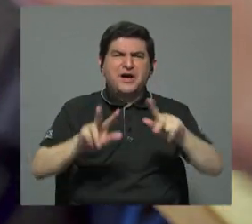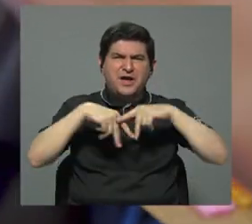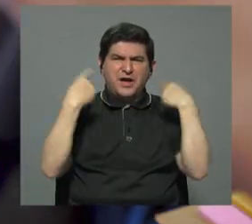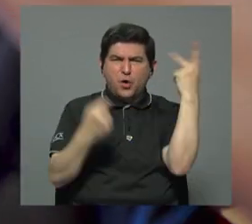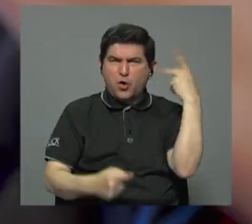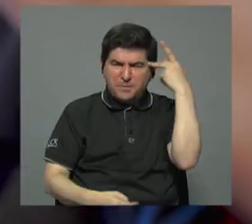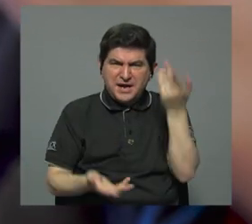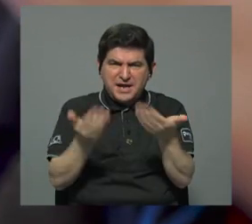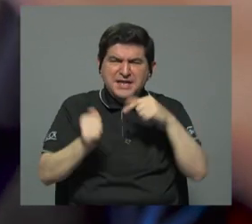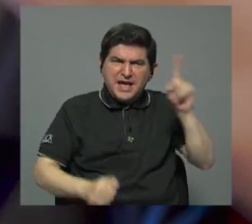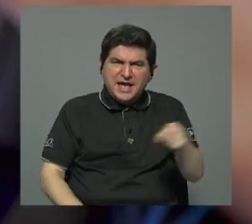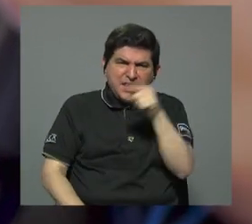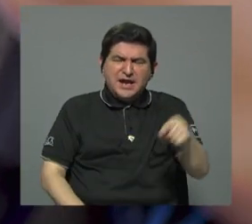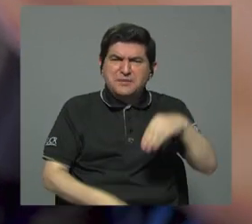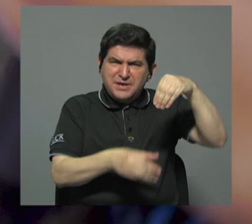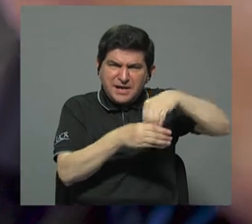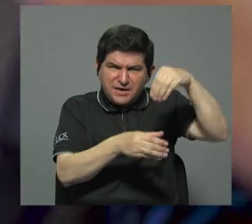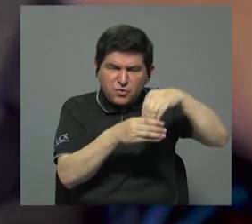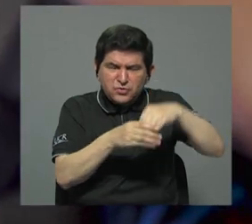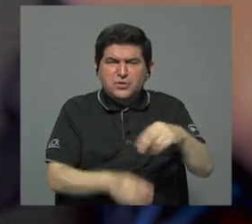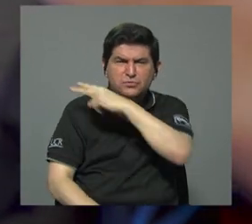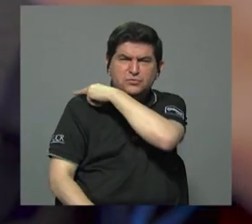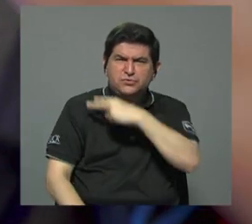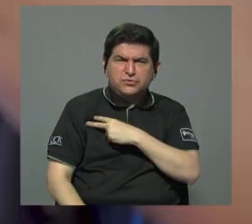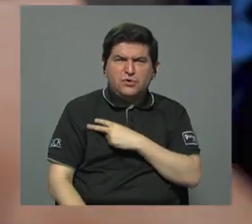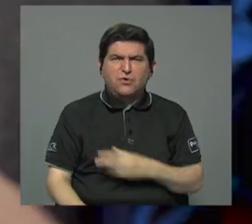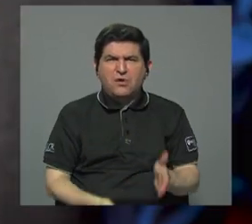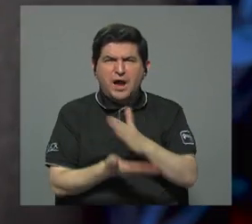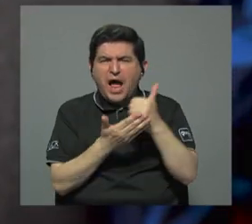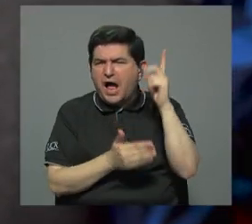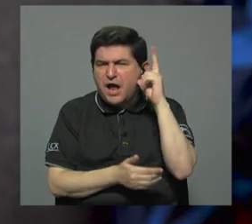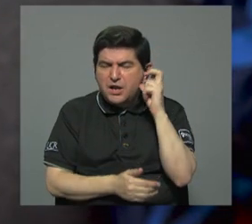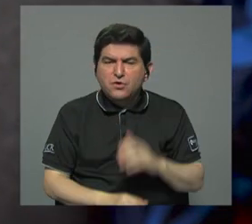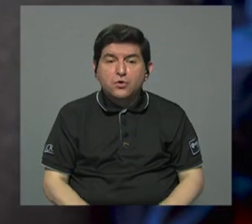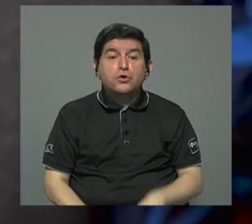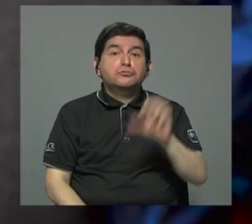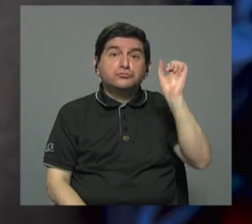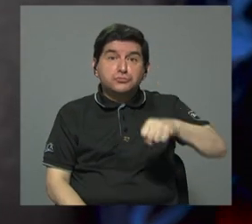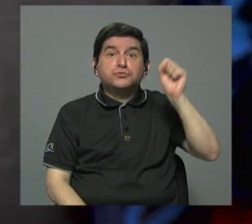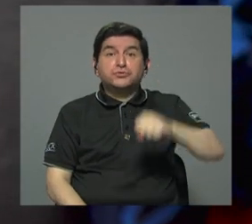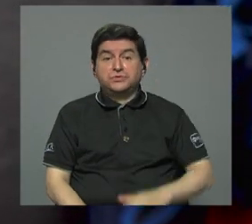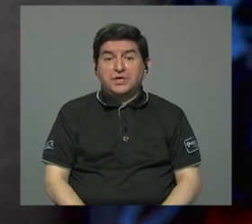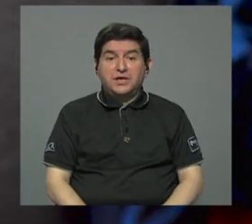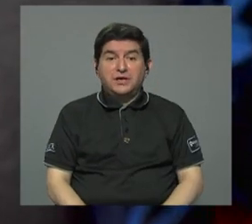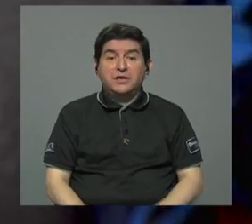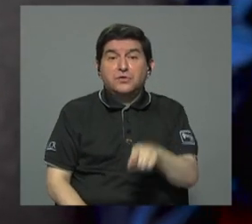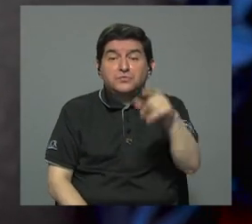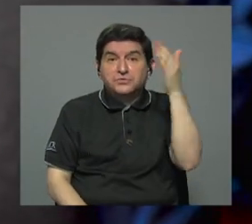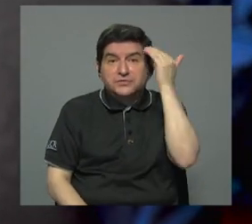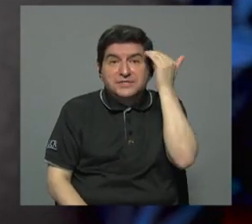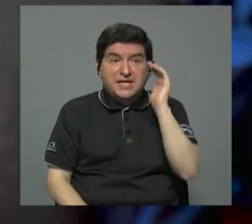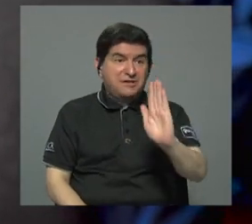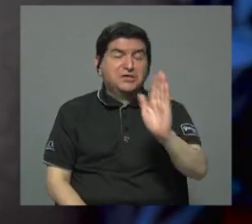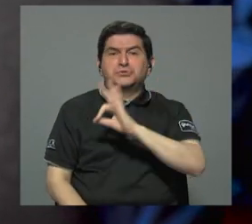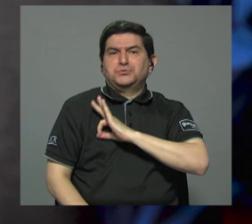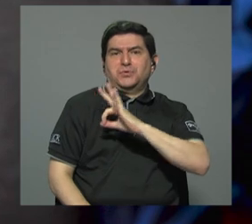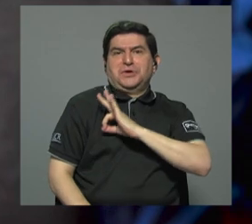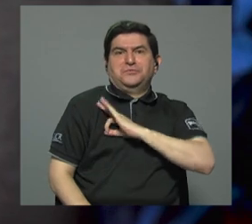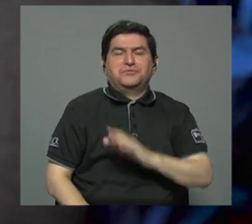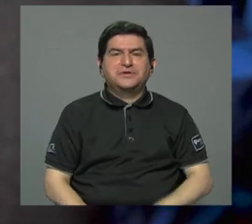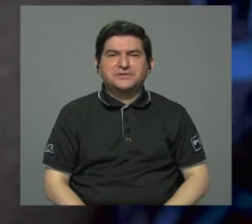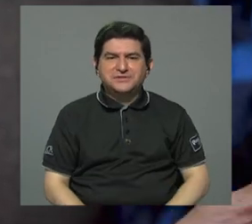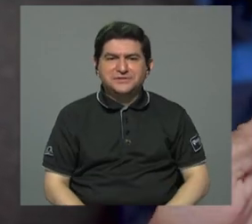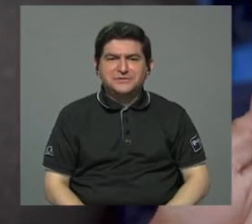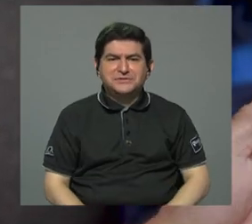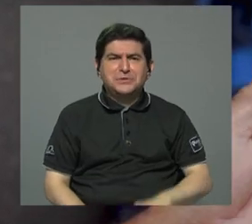políticos quieren eliminar este aporte patronal? ¿No ha escuchado, digamos, algo en noticias? Obviamente que sí, pues sabe que para bienestar de ellos, ¿verdad? Porque a lo que